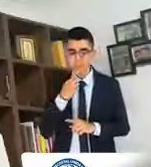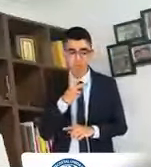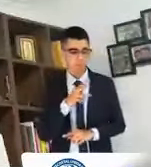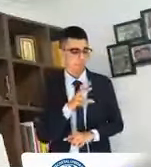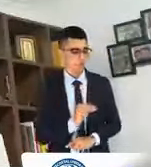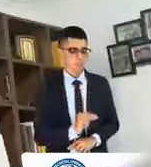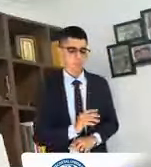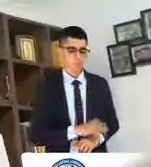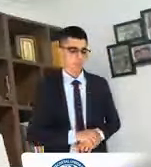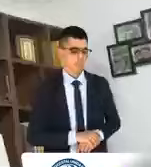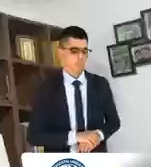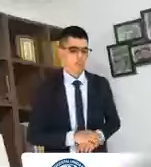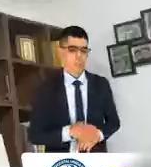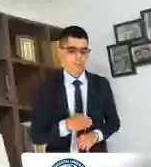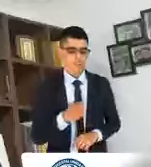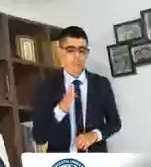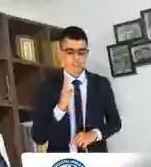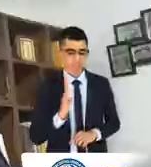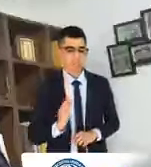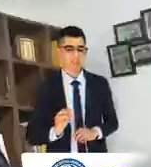soy capaz de sanarte el alma.